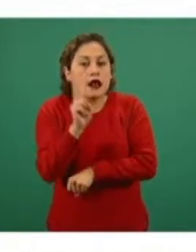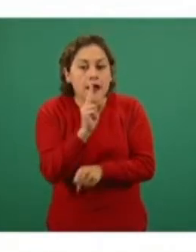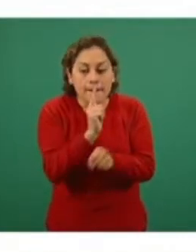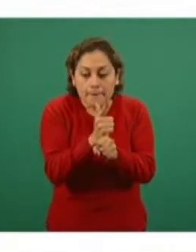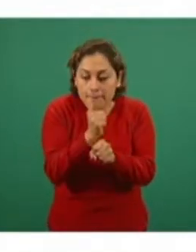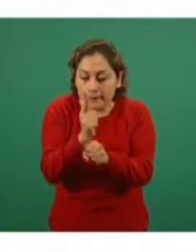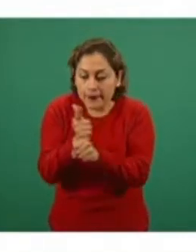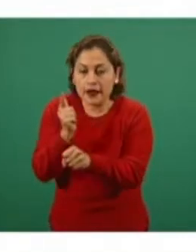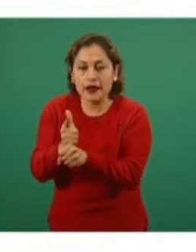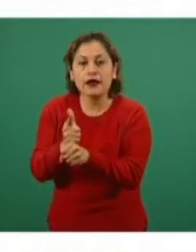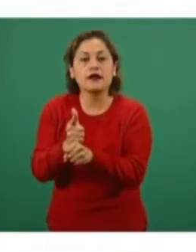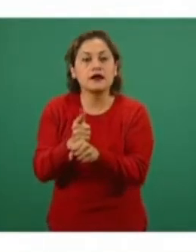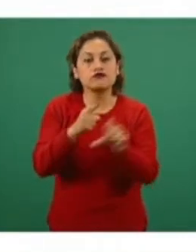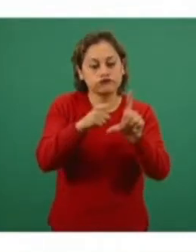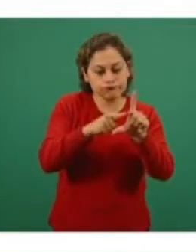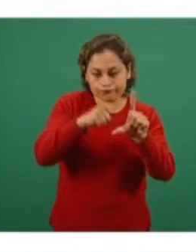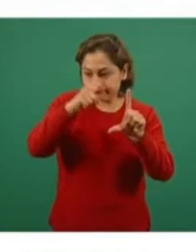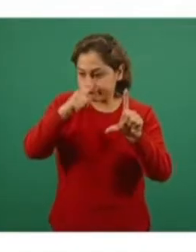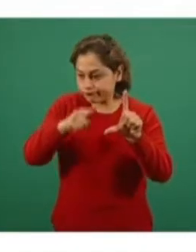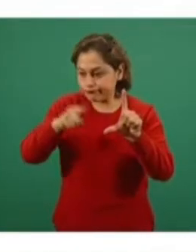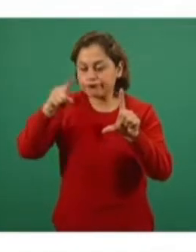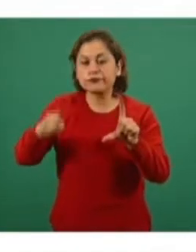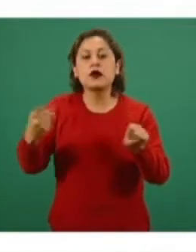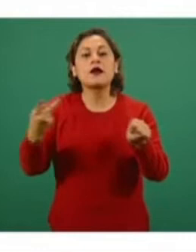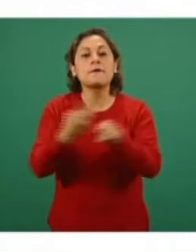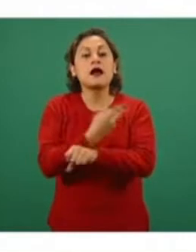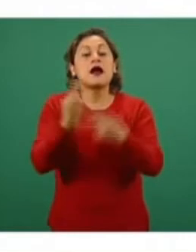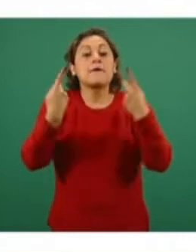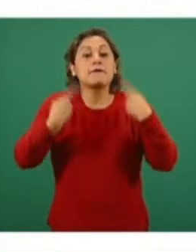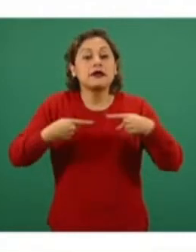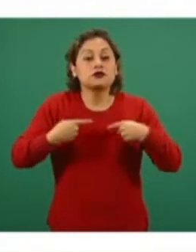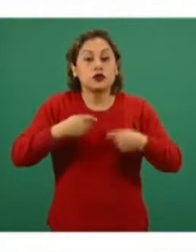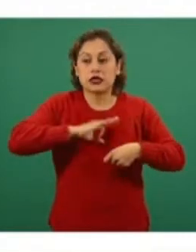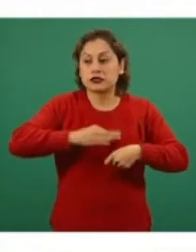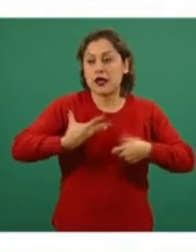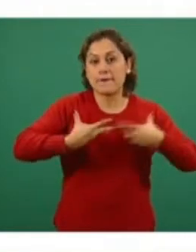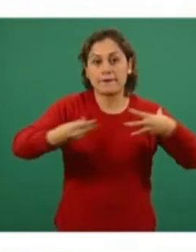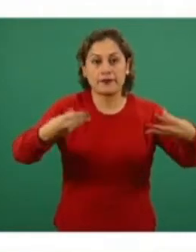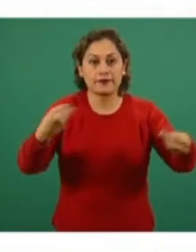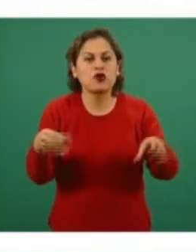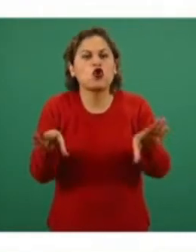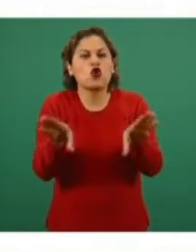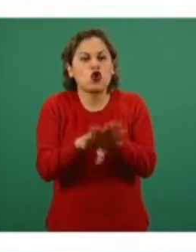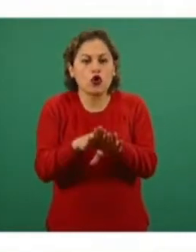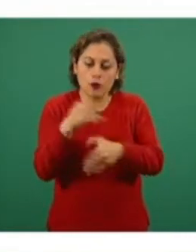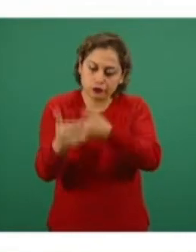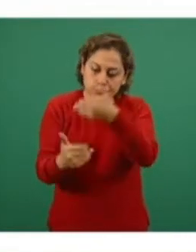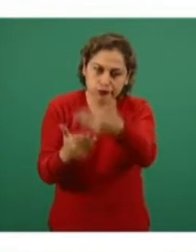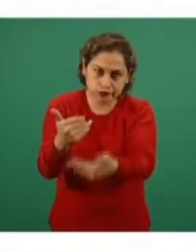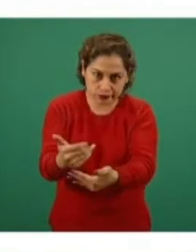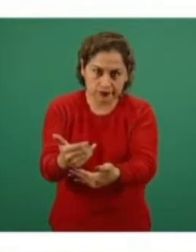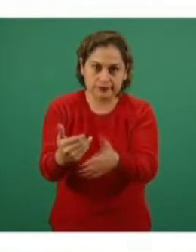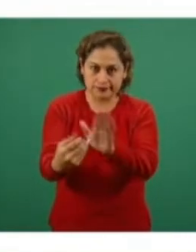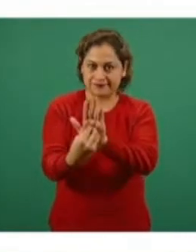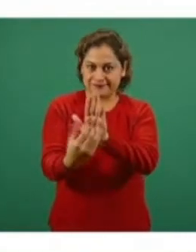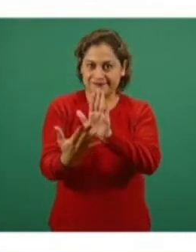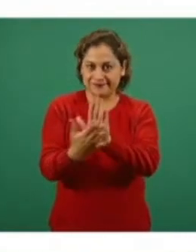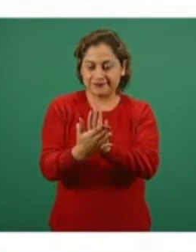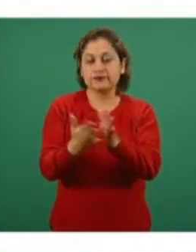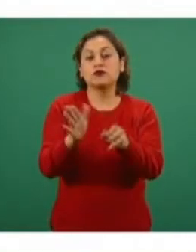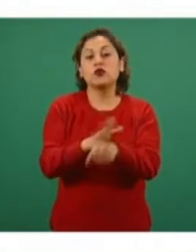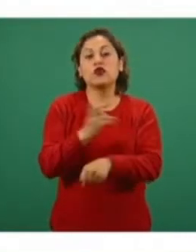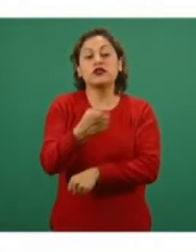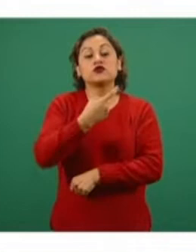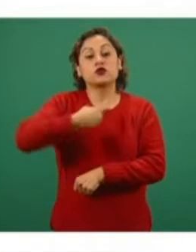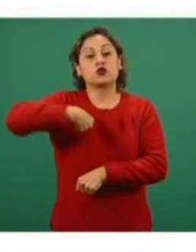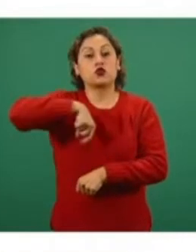teniendo los casos. Y una de las principales métricas que hemos tratado de